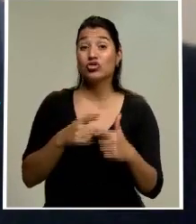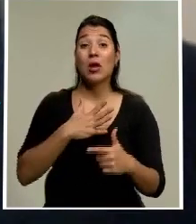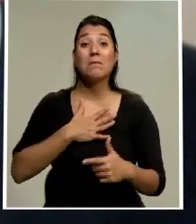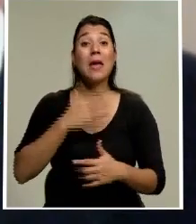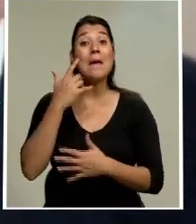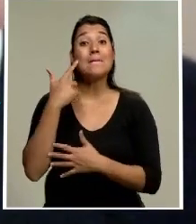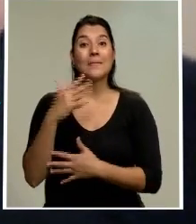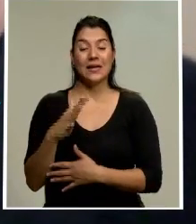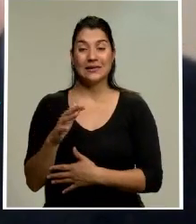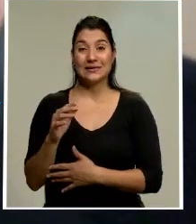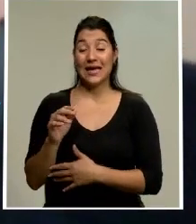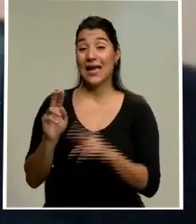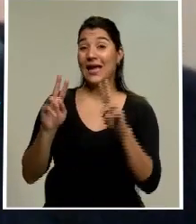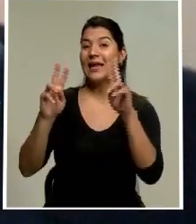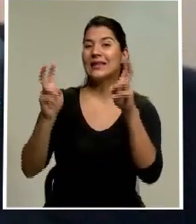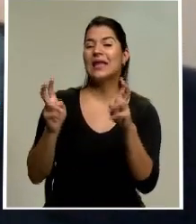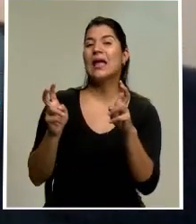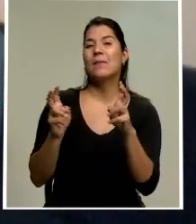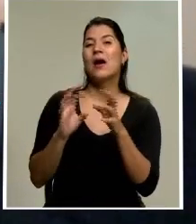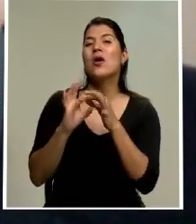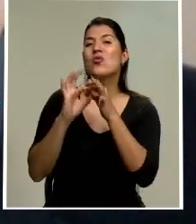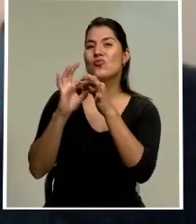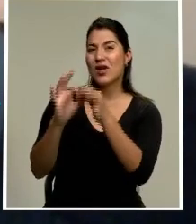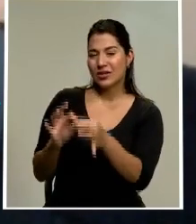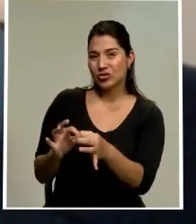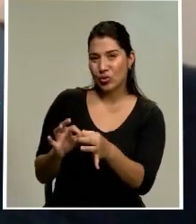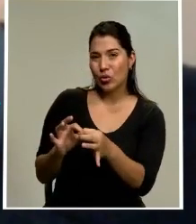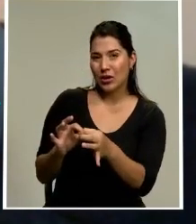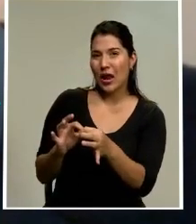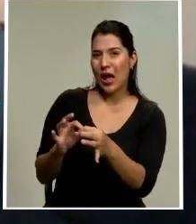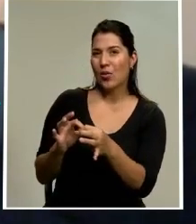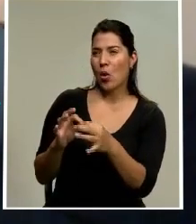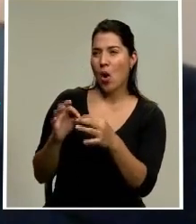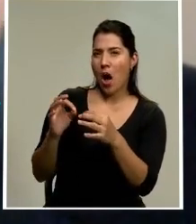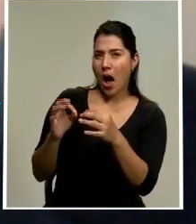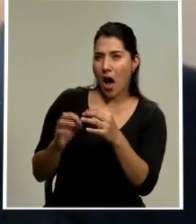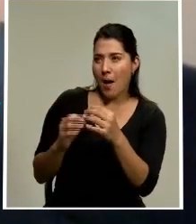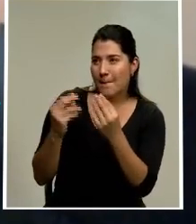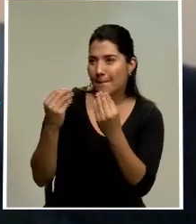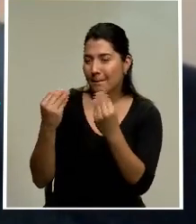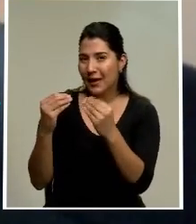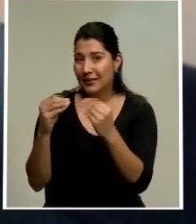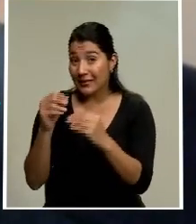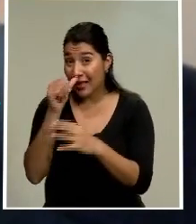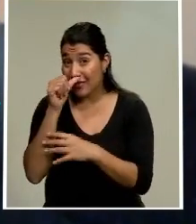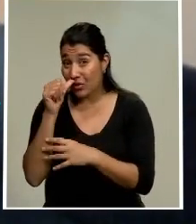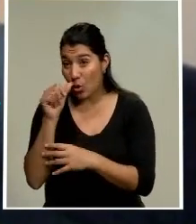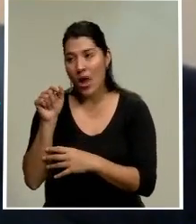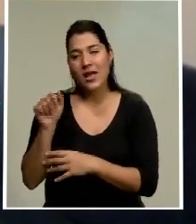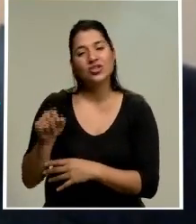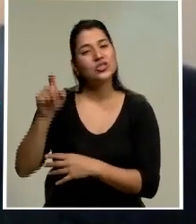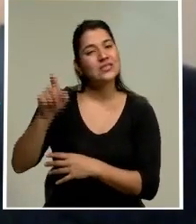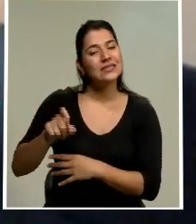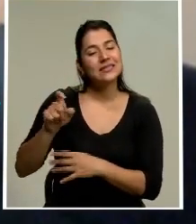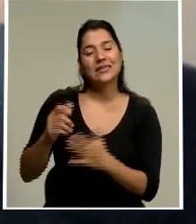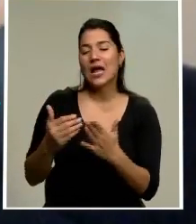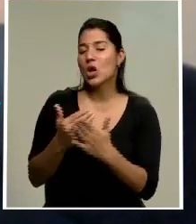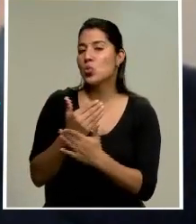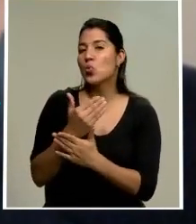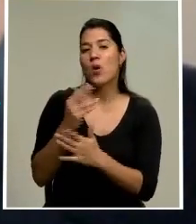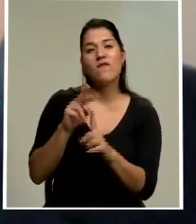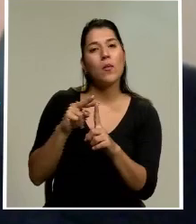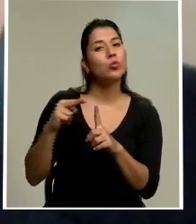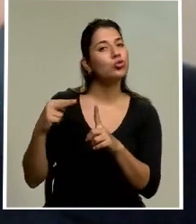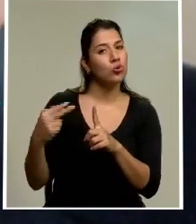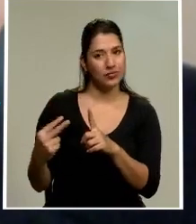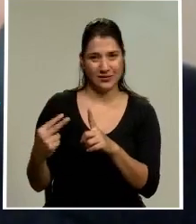tema de la criminalización de las drogas requiere un nuevo enfoque. Pero ese